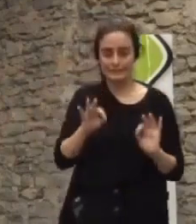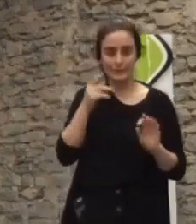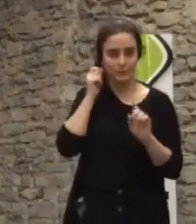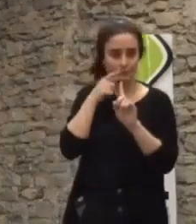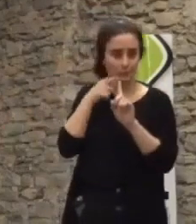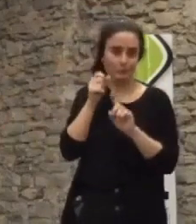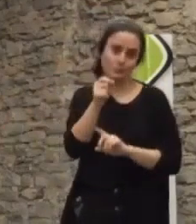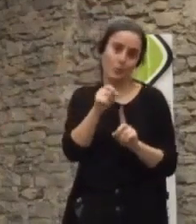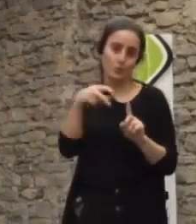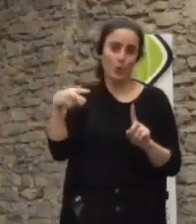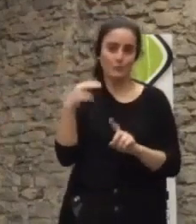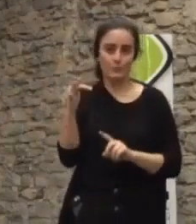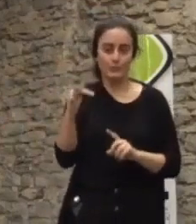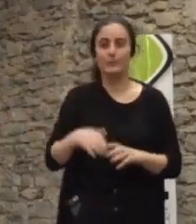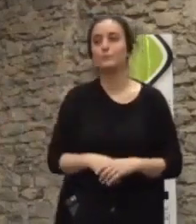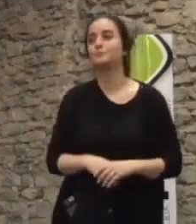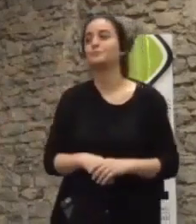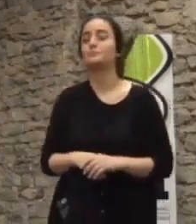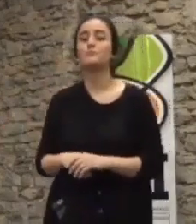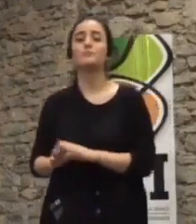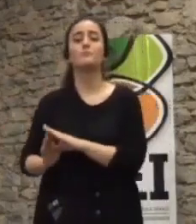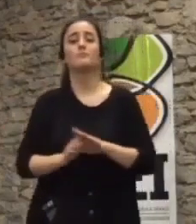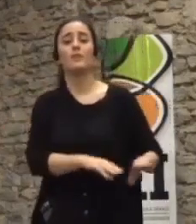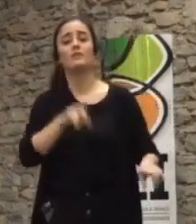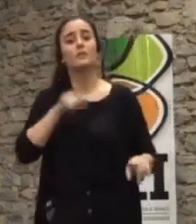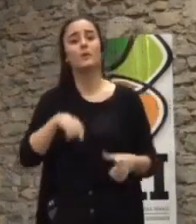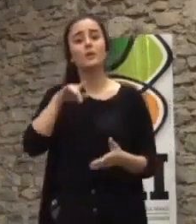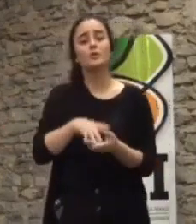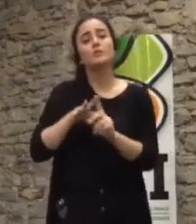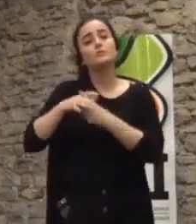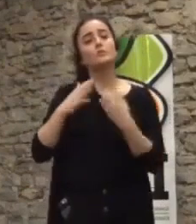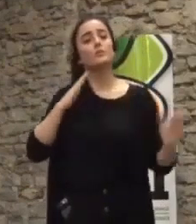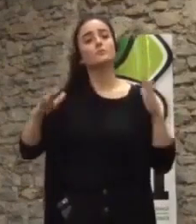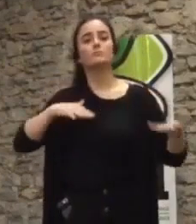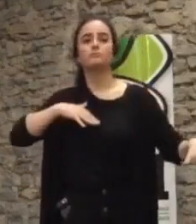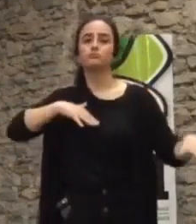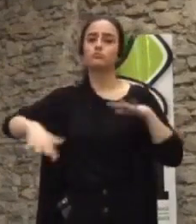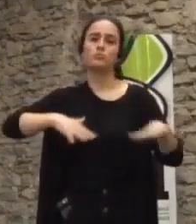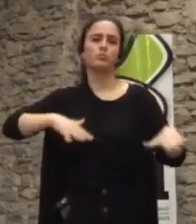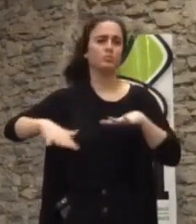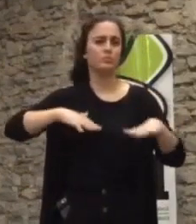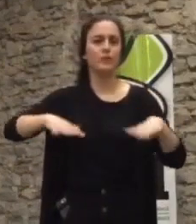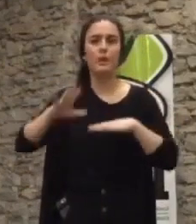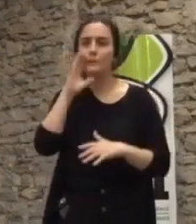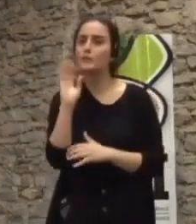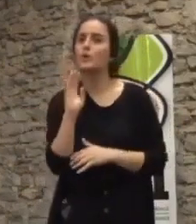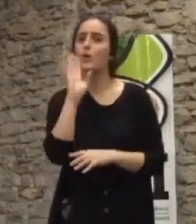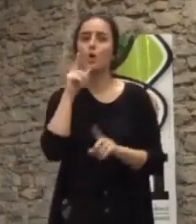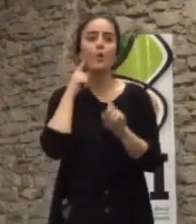Bueno, estamos en un momento, como os decía, también de intensa actividad, y por eso estos cuatro objetivos que os